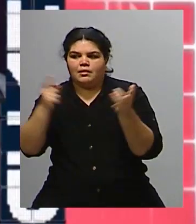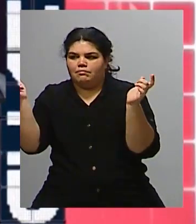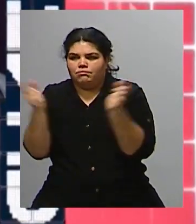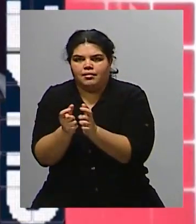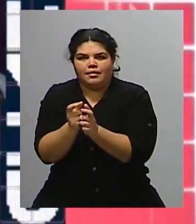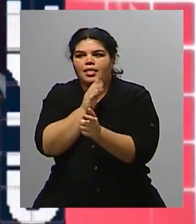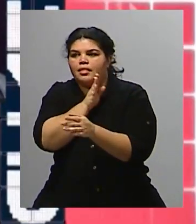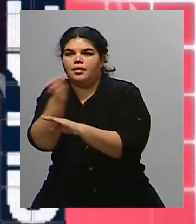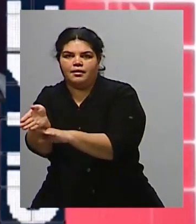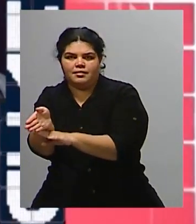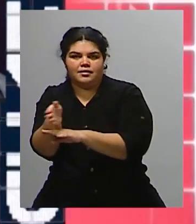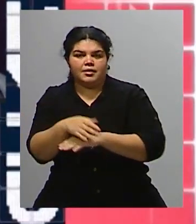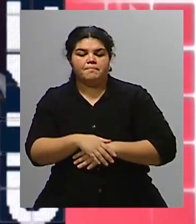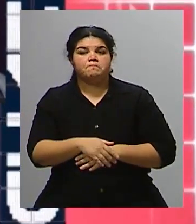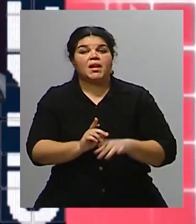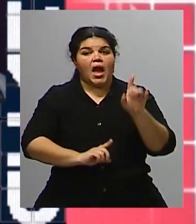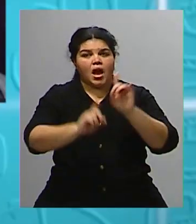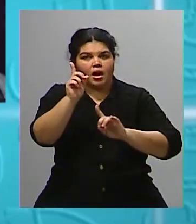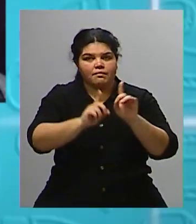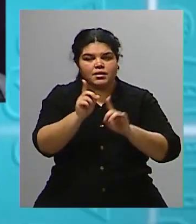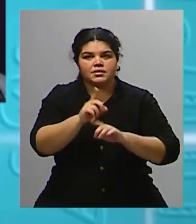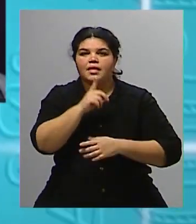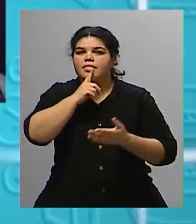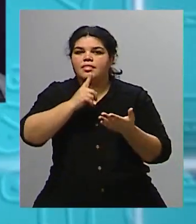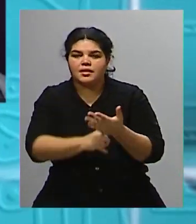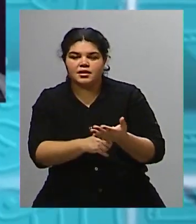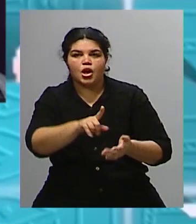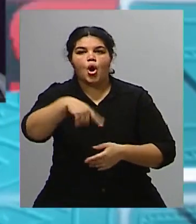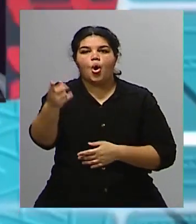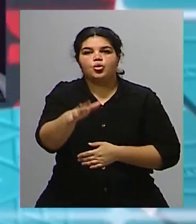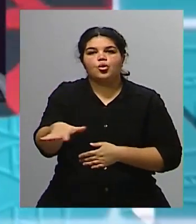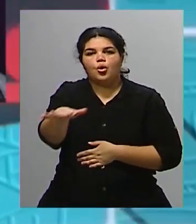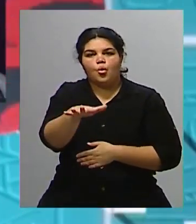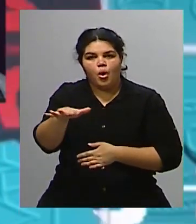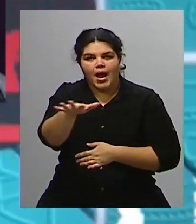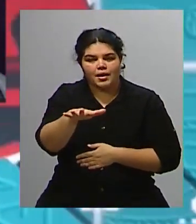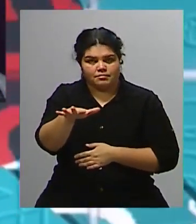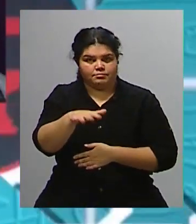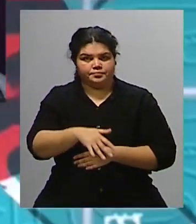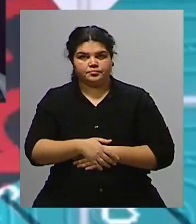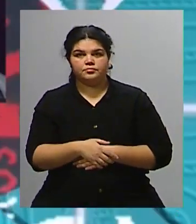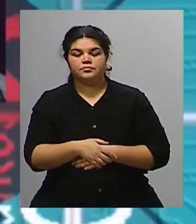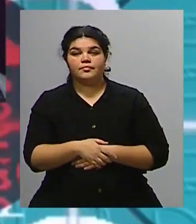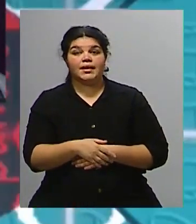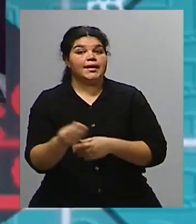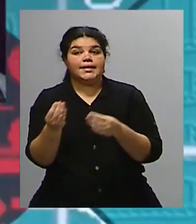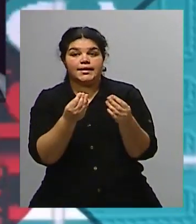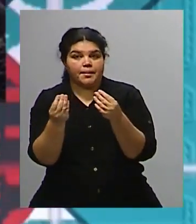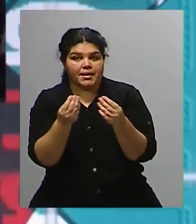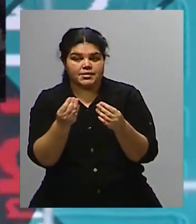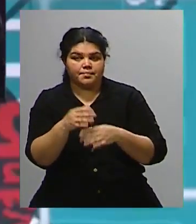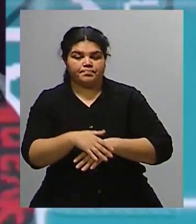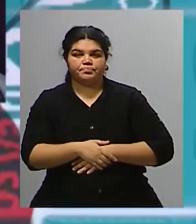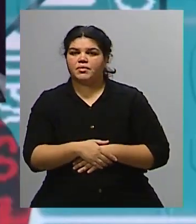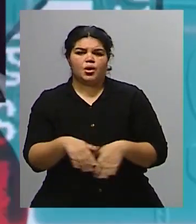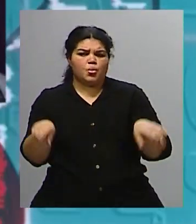sentido deciden ir y probar oportunidades en otros lugares, ¿no? Sin duda, justamente iba a ir por ese lado, ¿no?